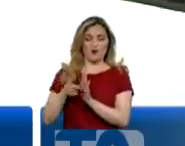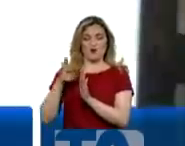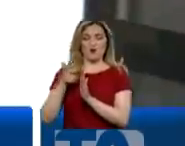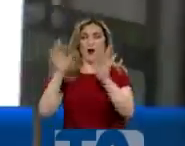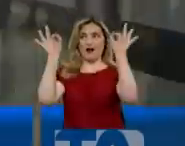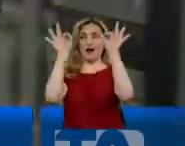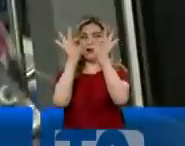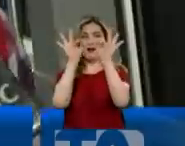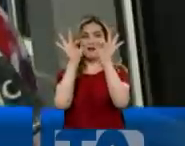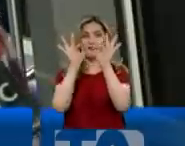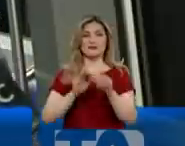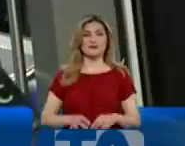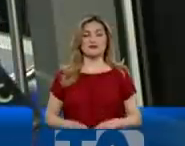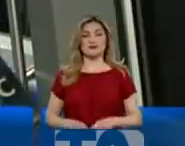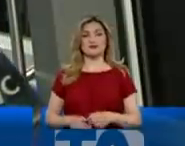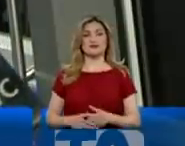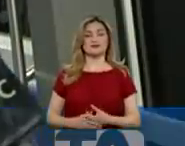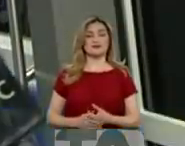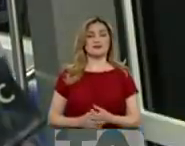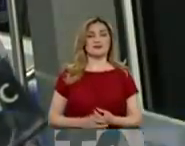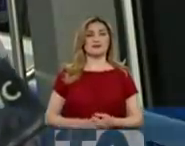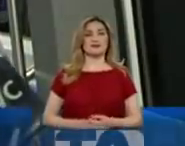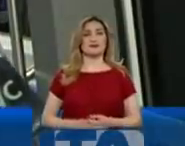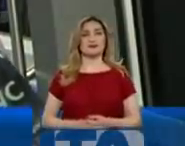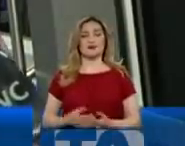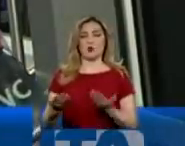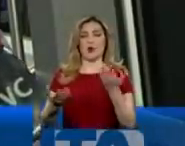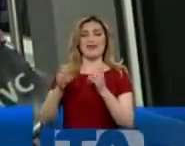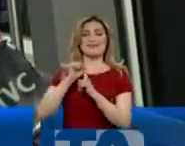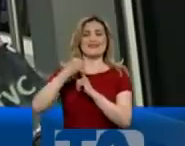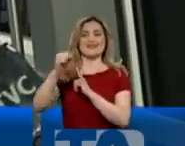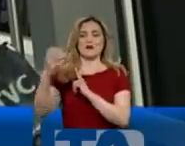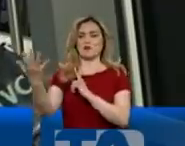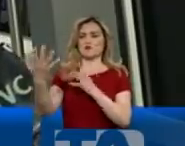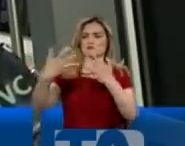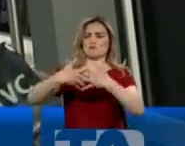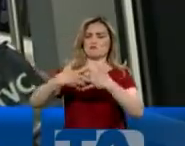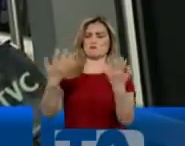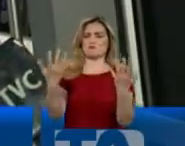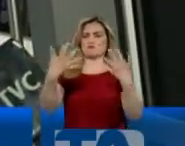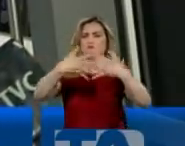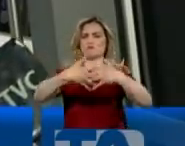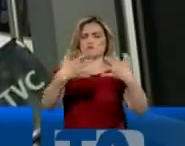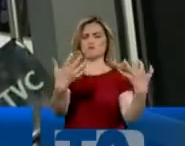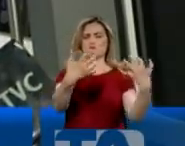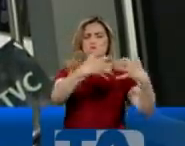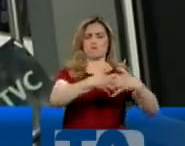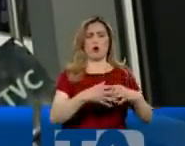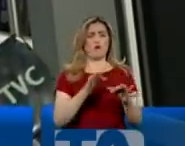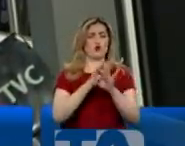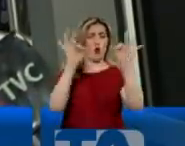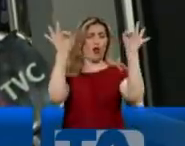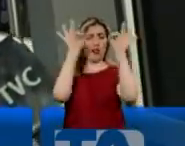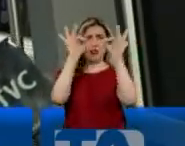energía eléctrica vamos comprobando toda la compatibilidad de los sistemas recordemos que el tren funciona 100% con energía